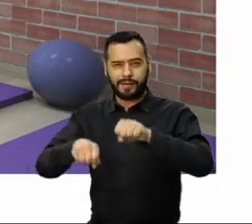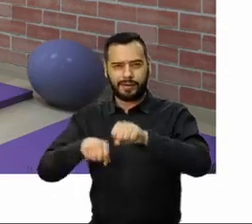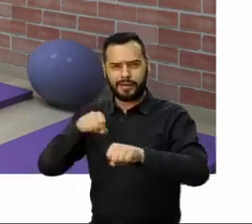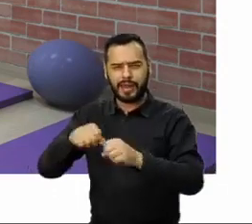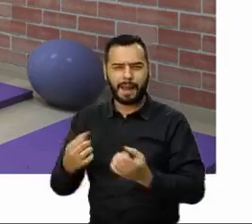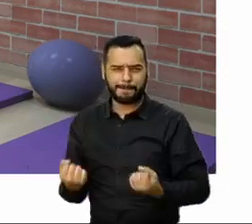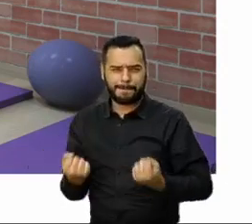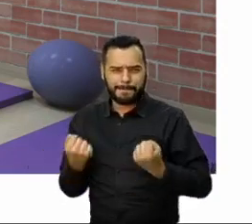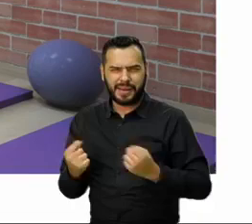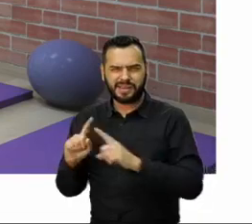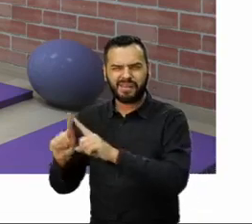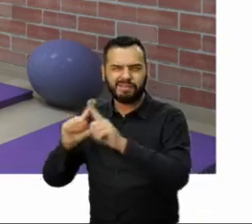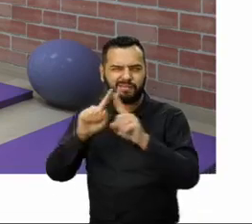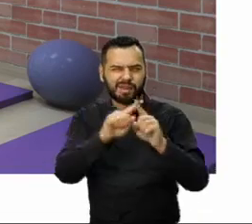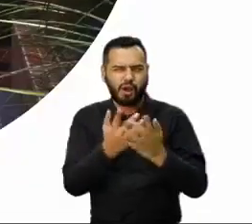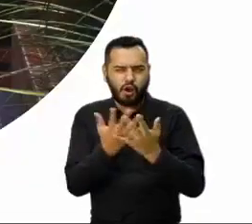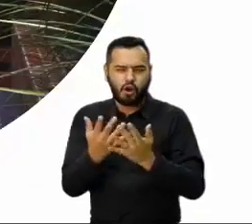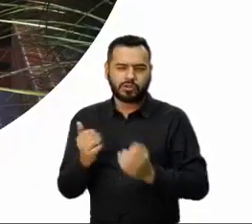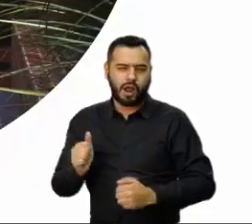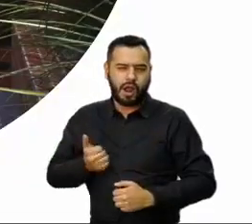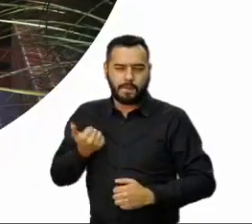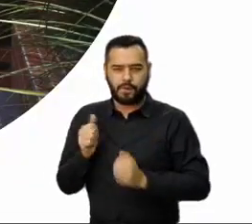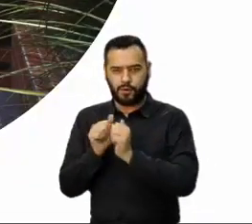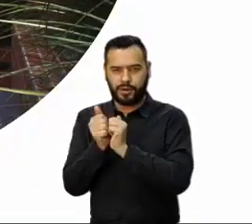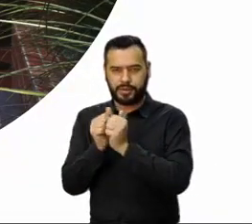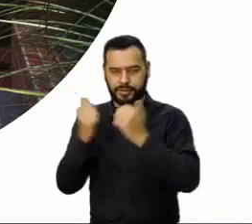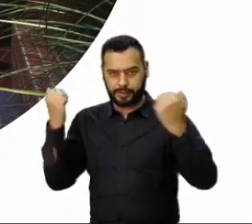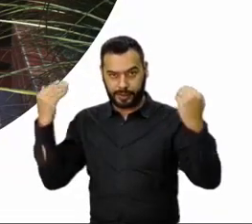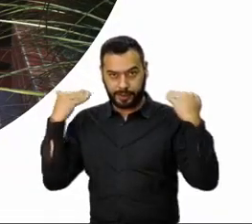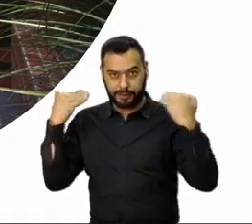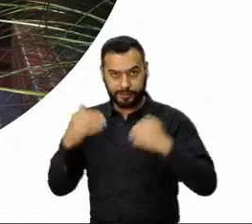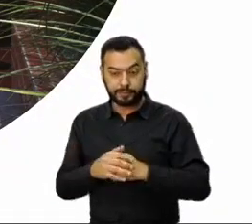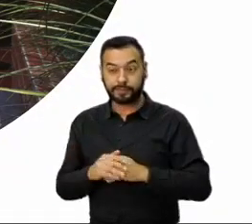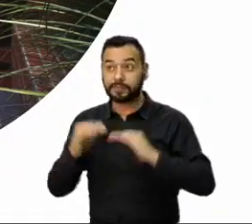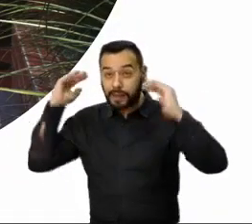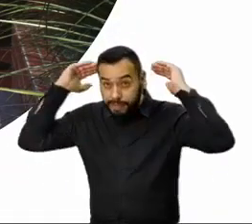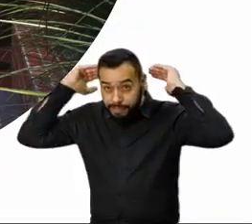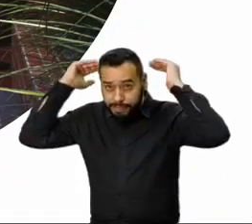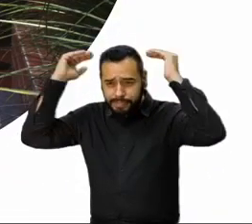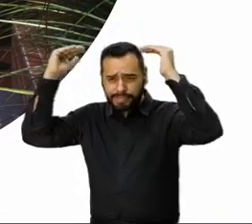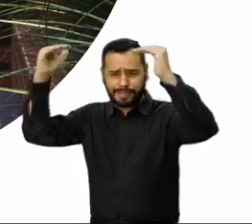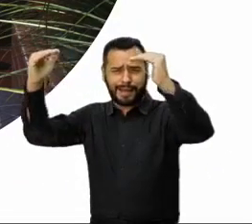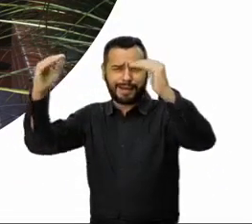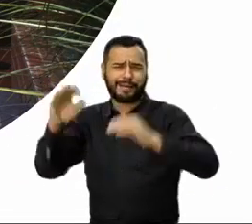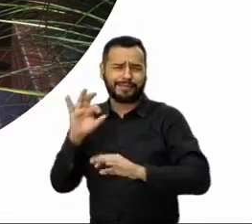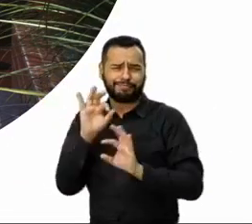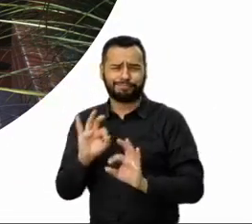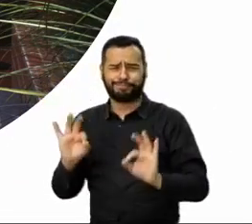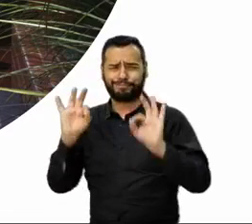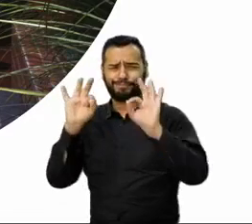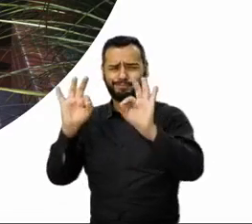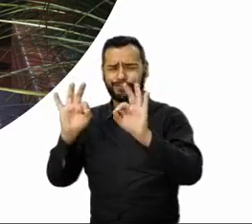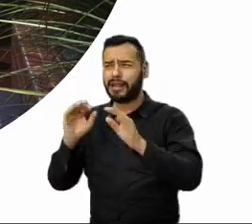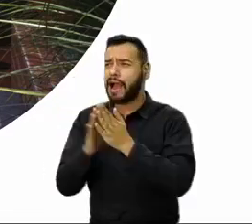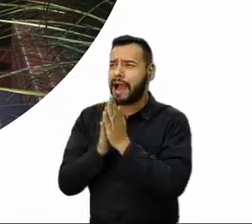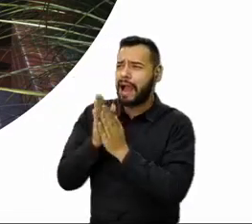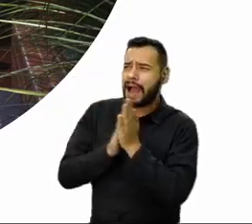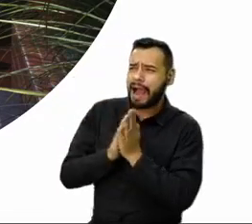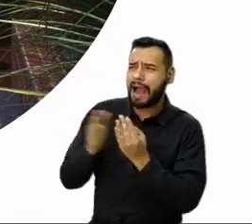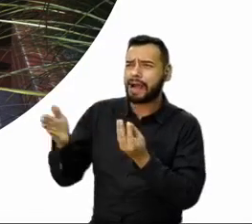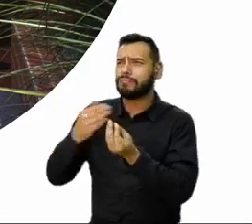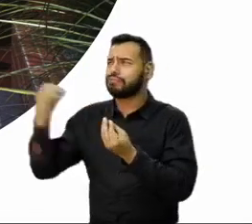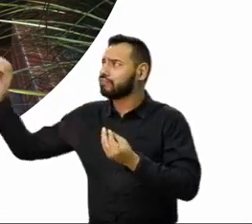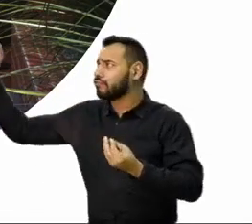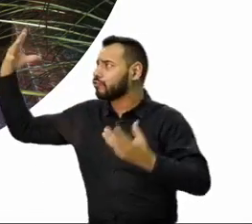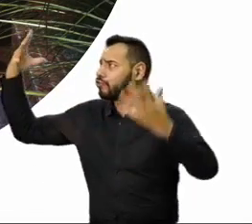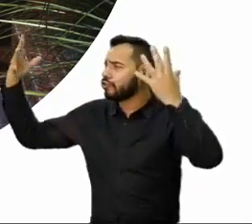general los accesorios para que ustedes aprovechen el ejercicio y una terraza espectacular para las personas que aman hacer eventos al aire libre